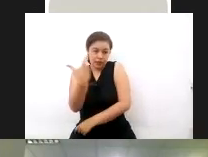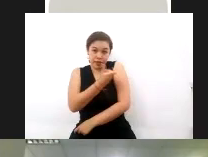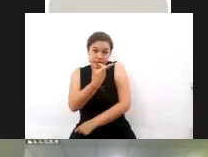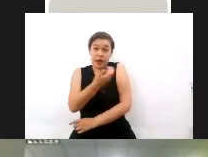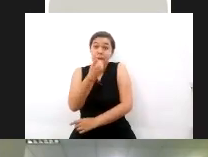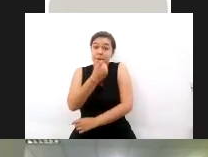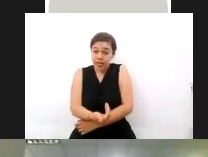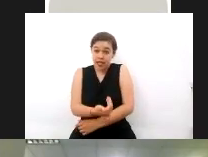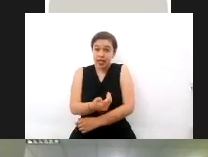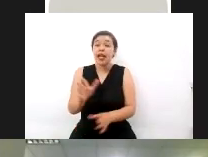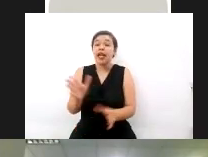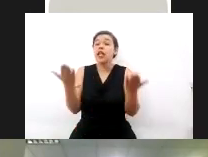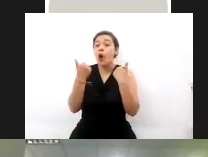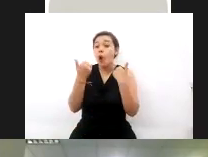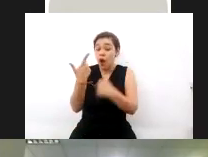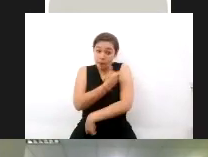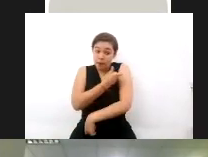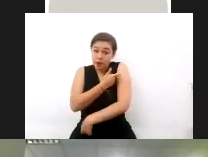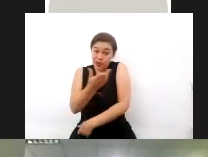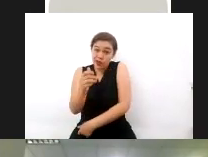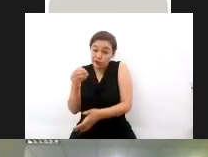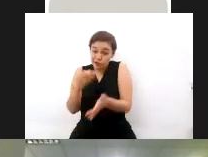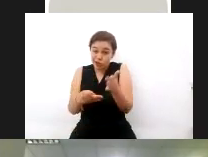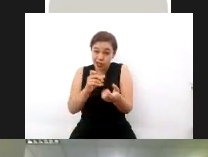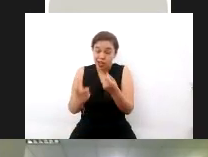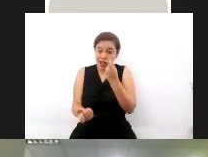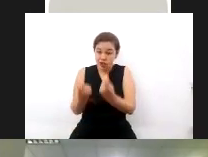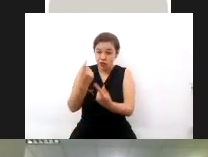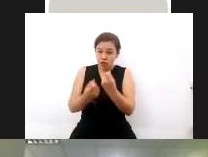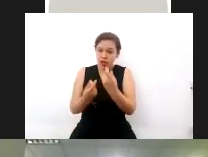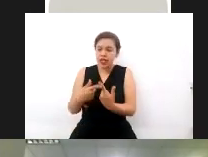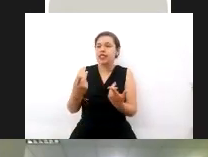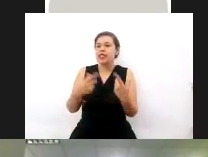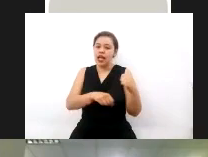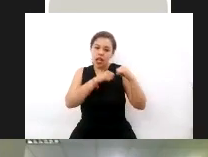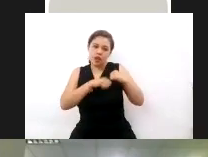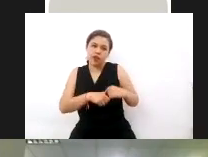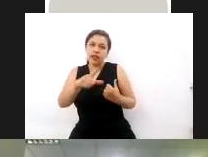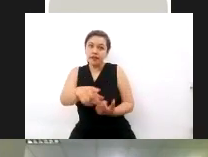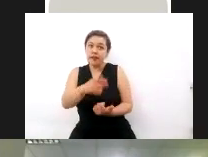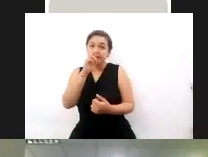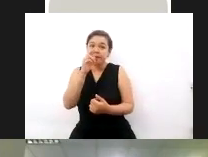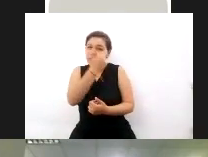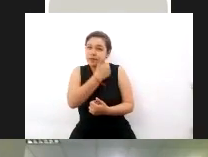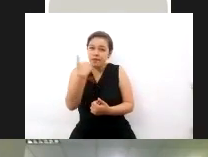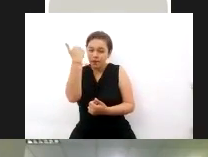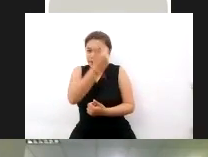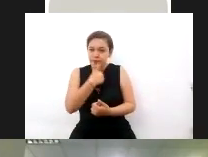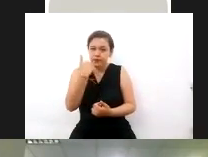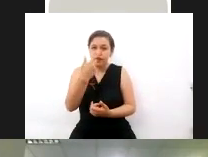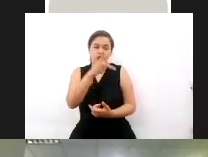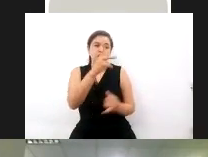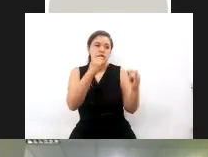y si no cuentan con todas las vacunas, sí poner a consideración de la autoridad, pues que es de la autoridad de esa